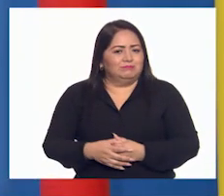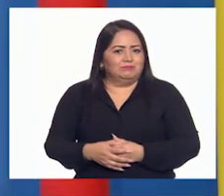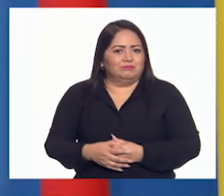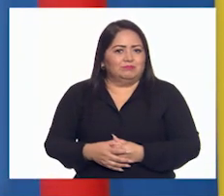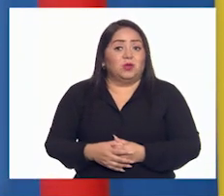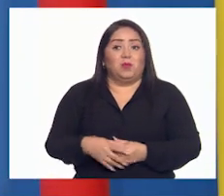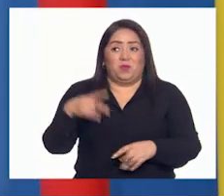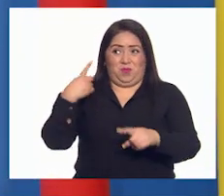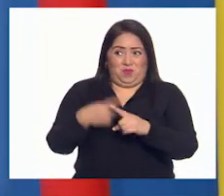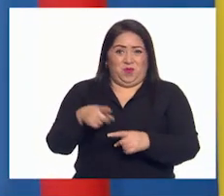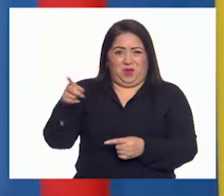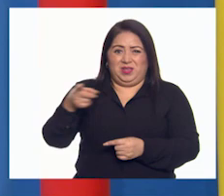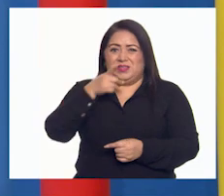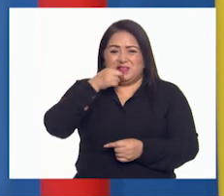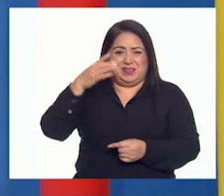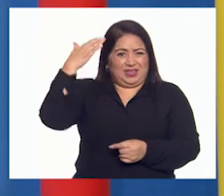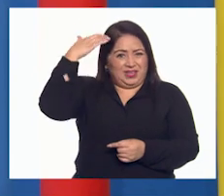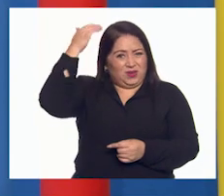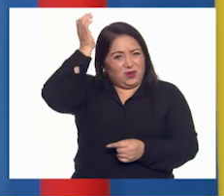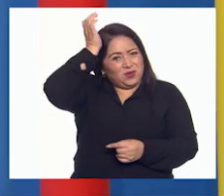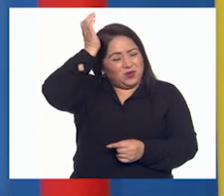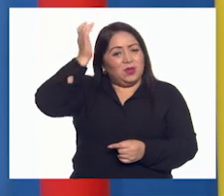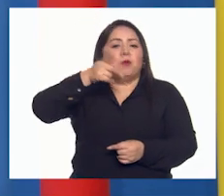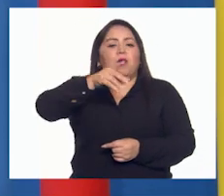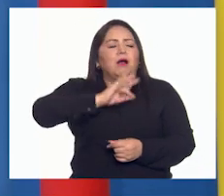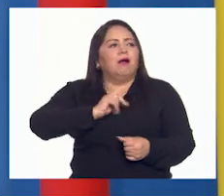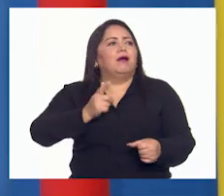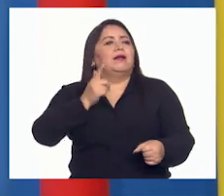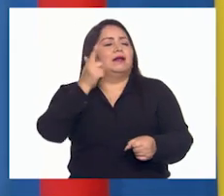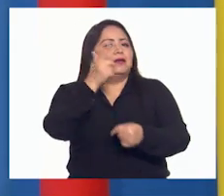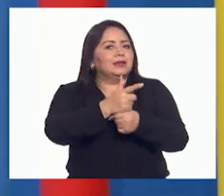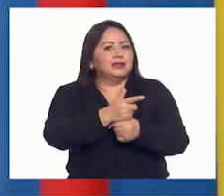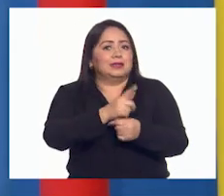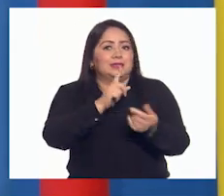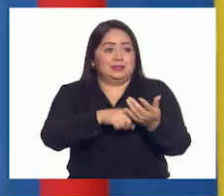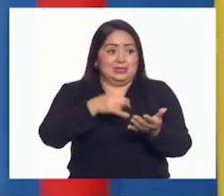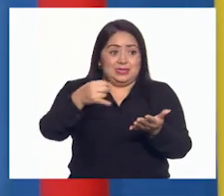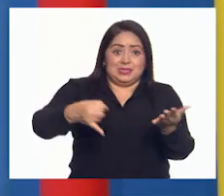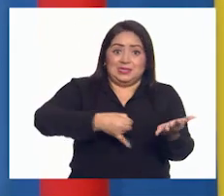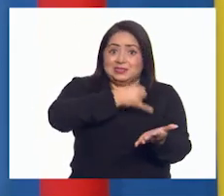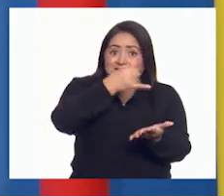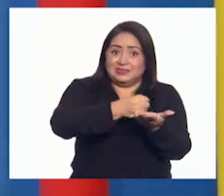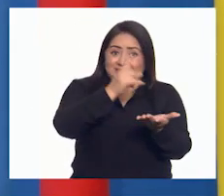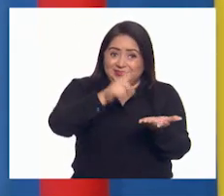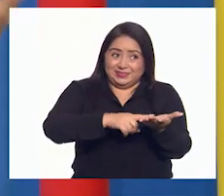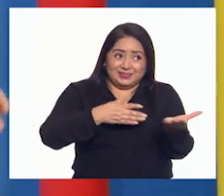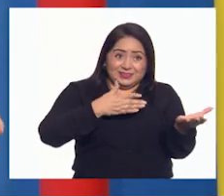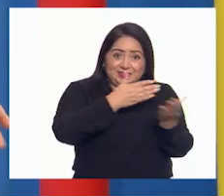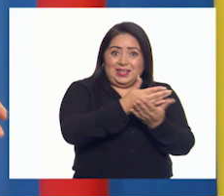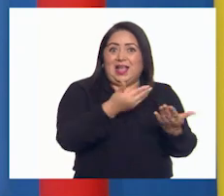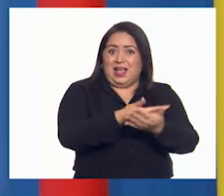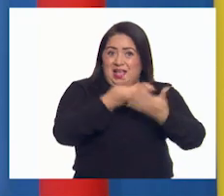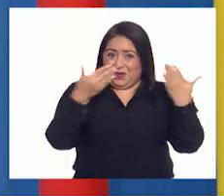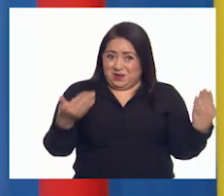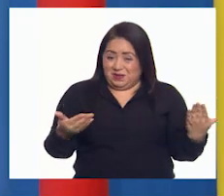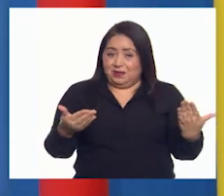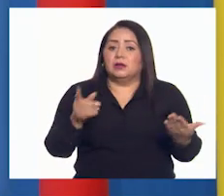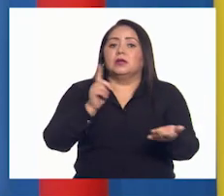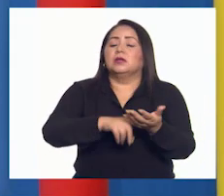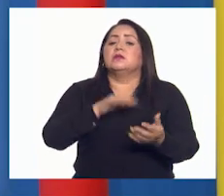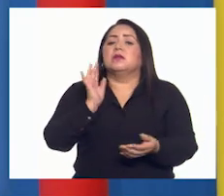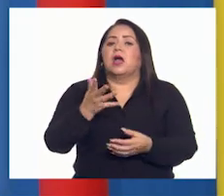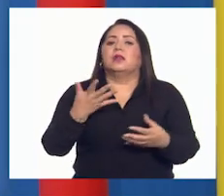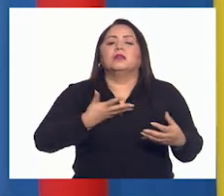Por la descripción que hace Colón en la carta, podemos darnos cuenta que las islas a las que llegaron, las actuales Bahamas, ya